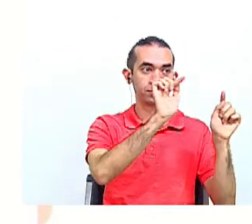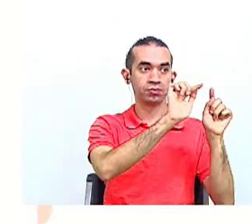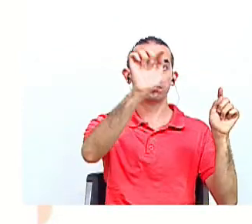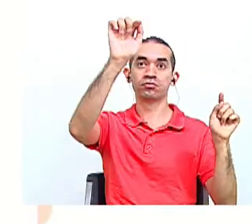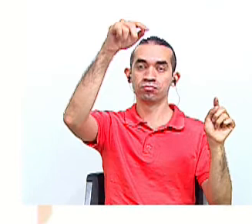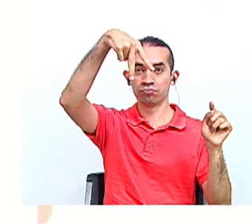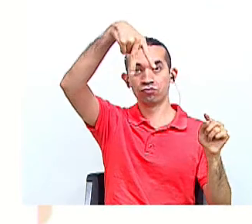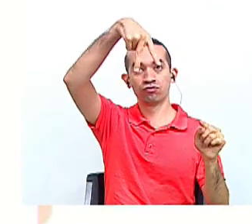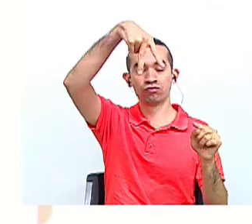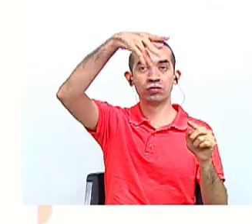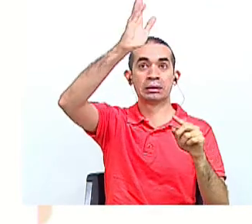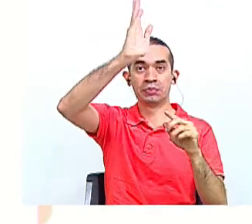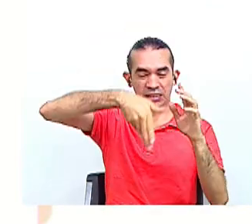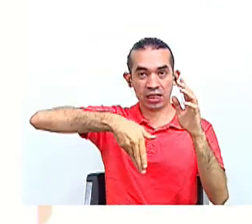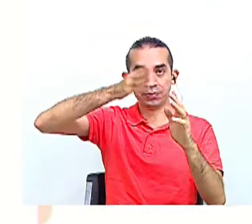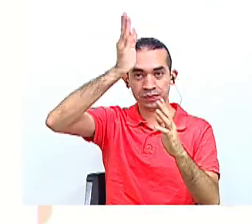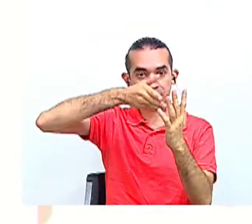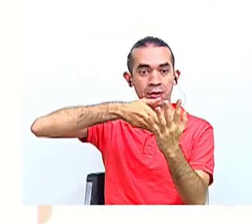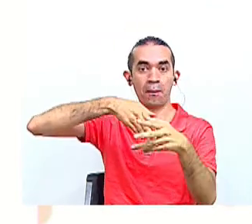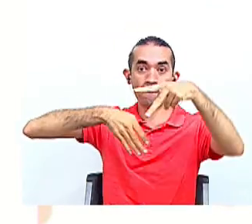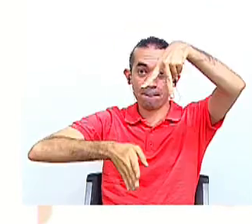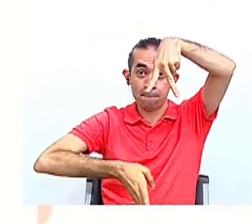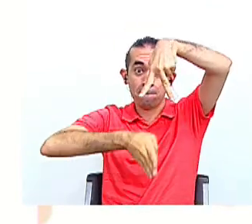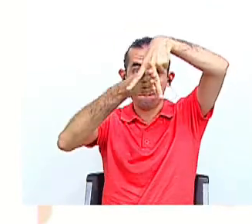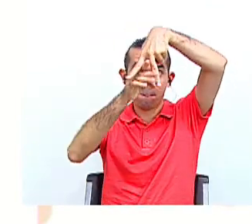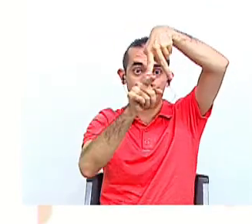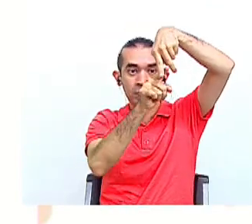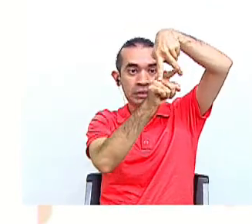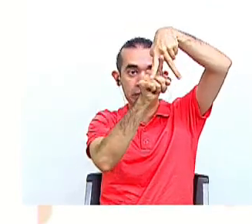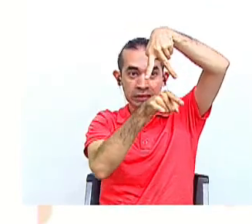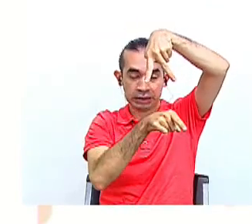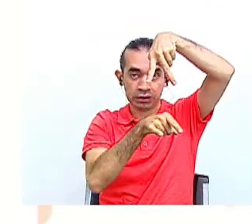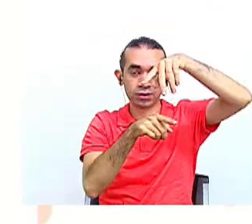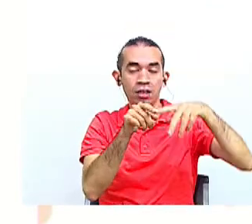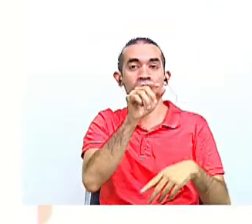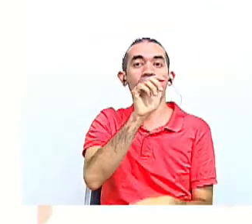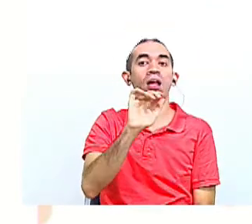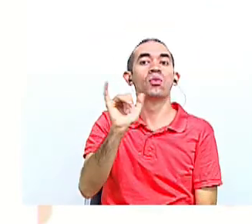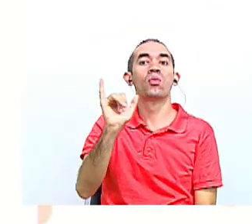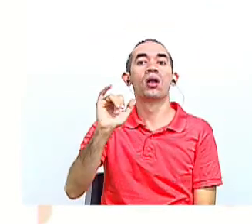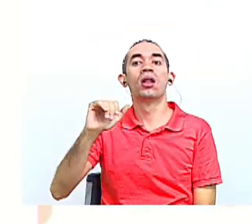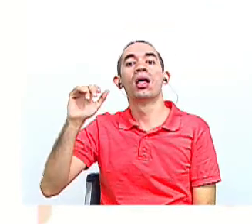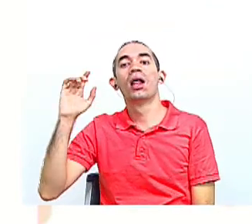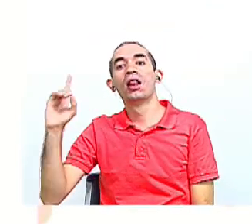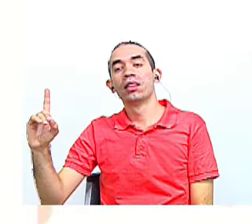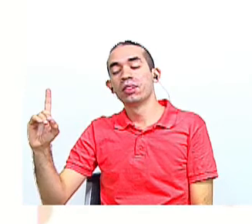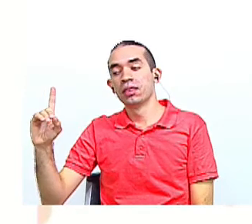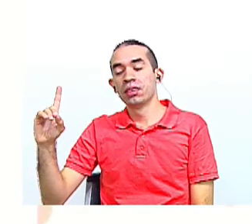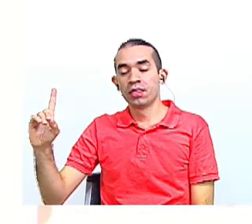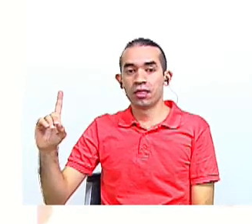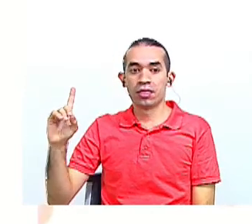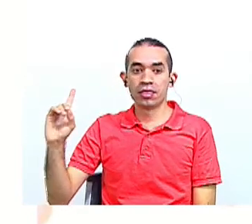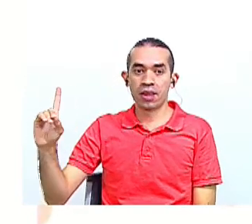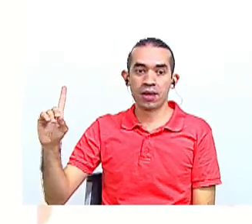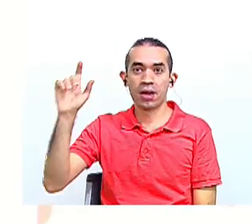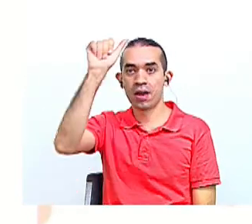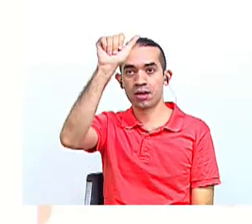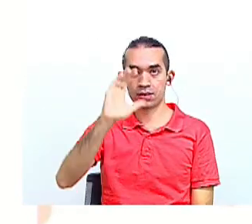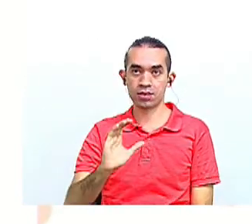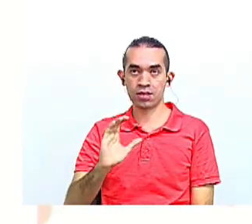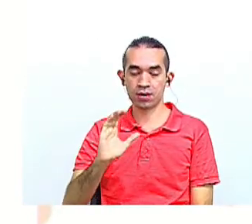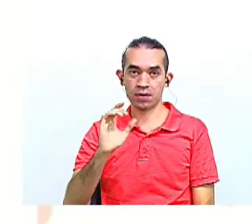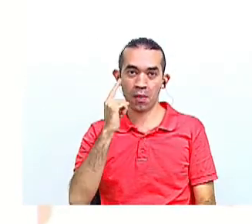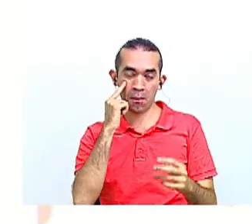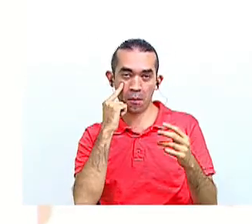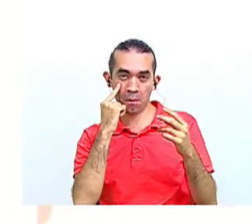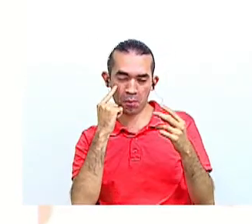es congruente con la medida del ángulo DAC. Esa congruencia la denotamos con